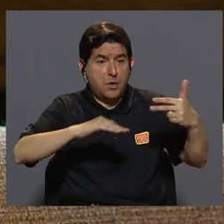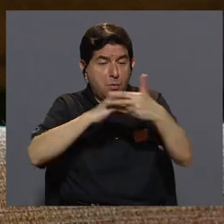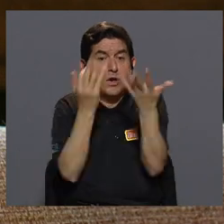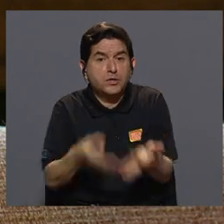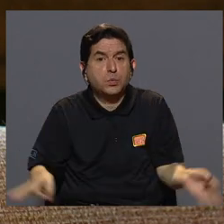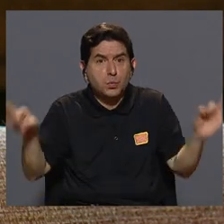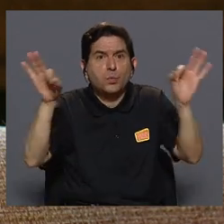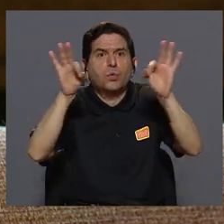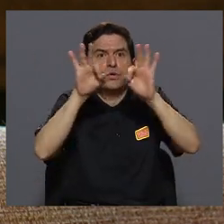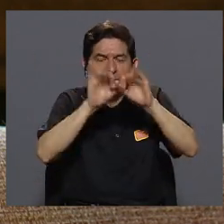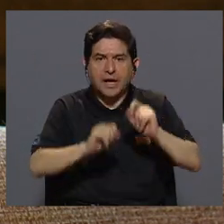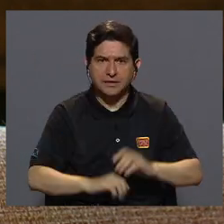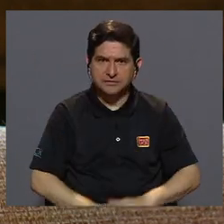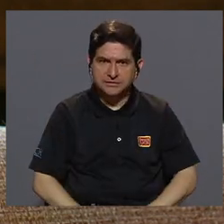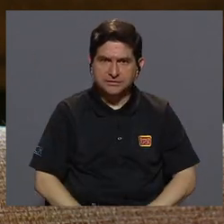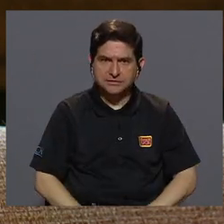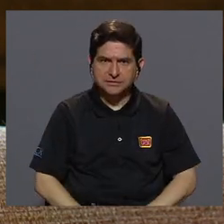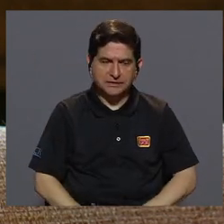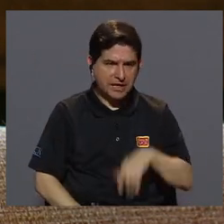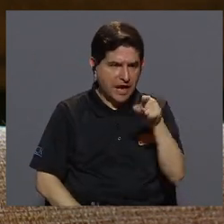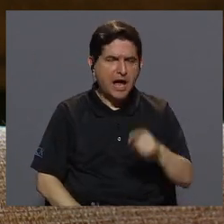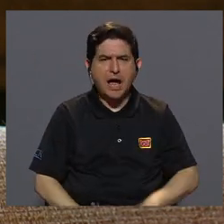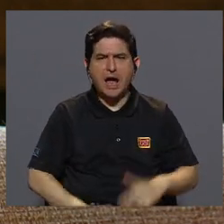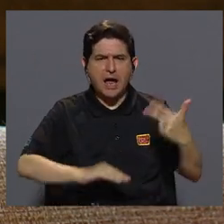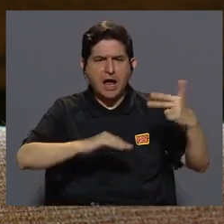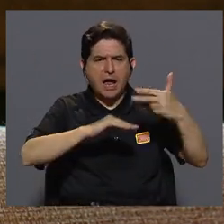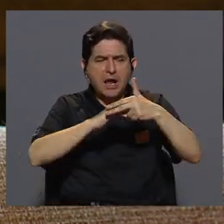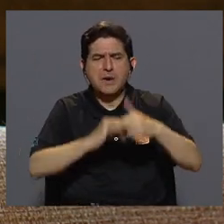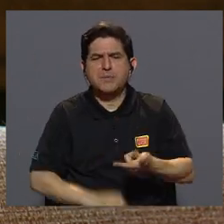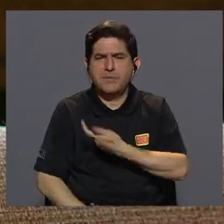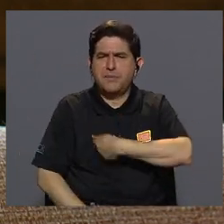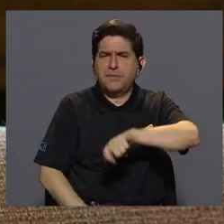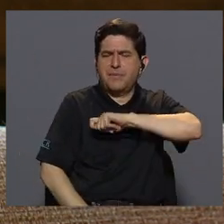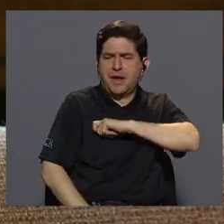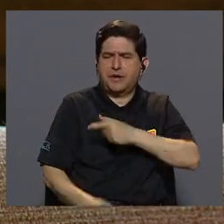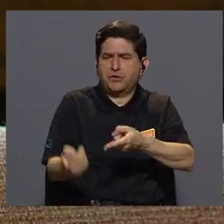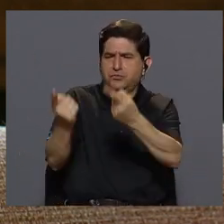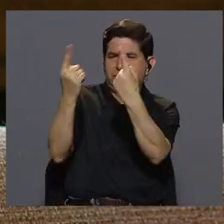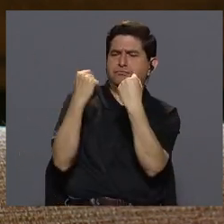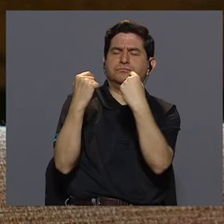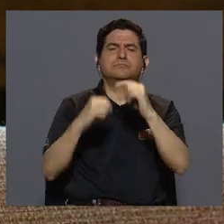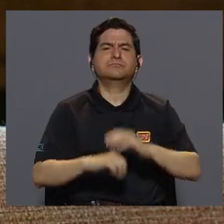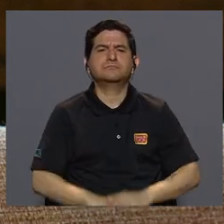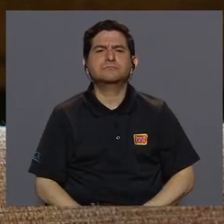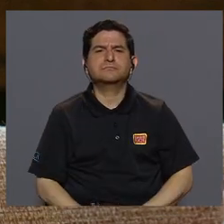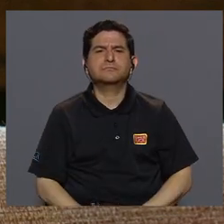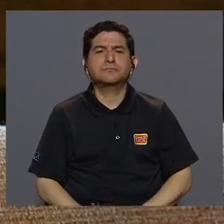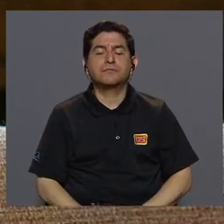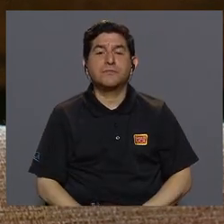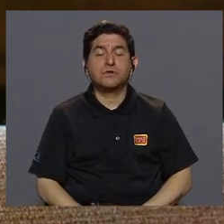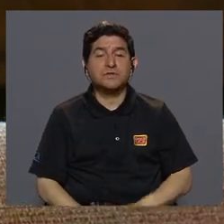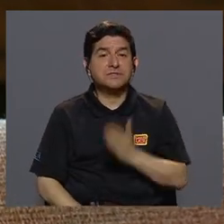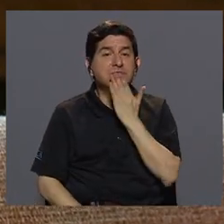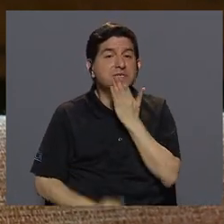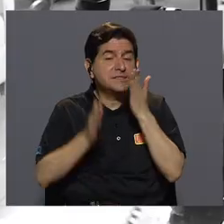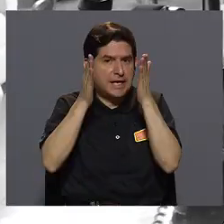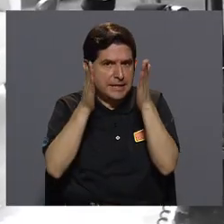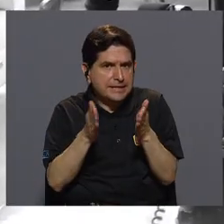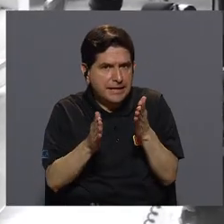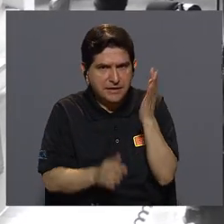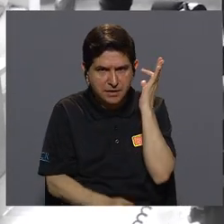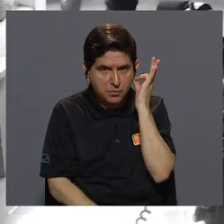muy importante donde llegaban los barcos españoles y todas esas cosas. Y entonces las